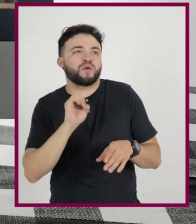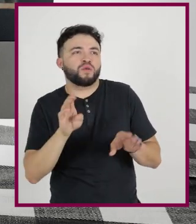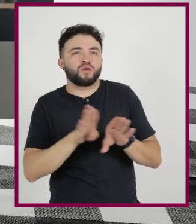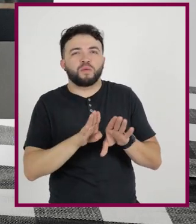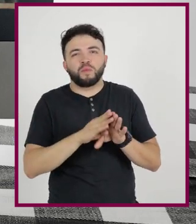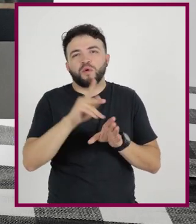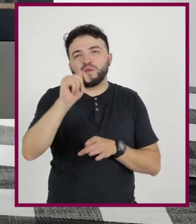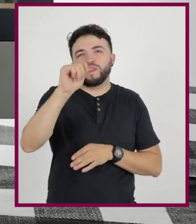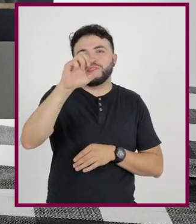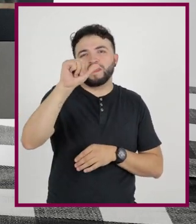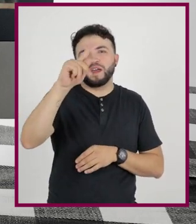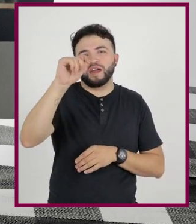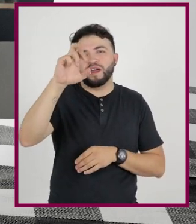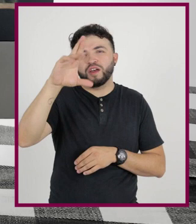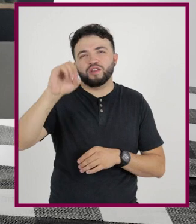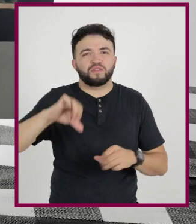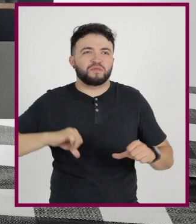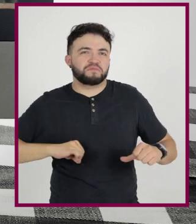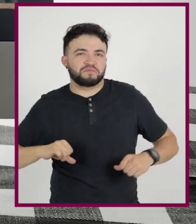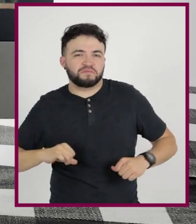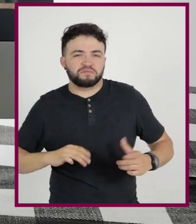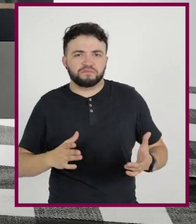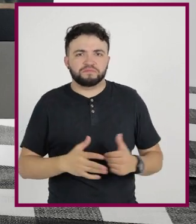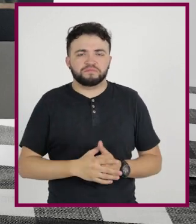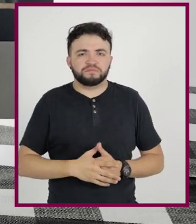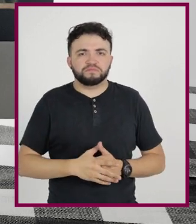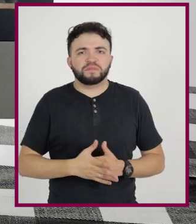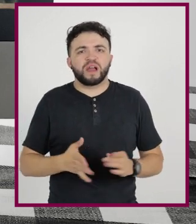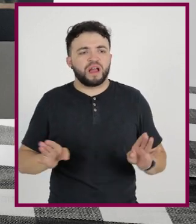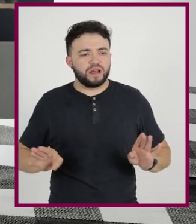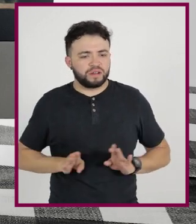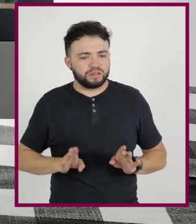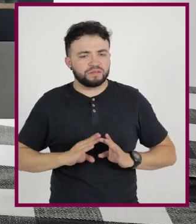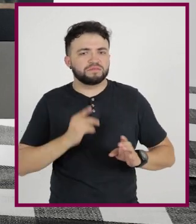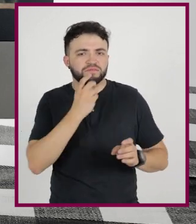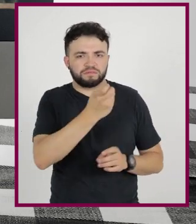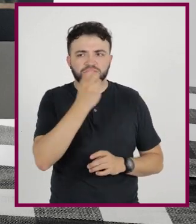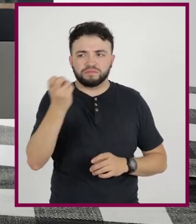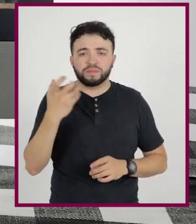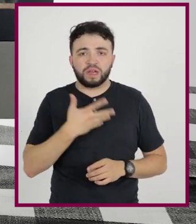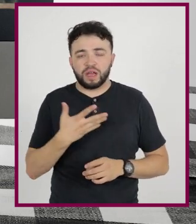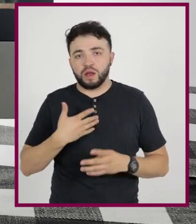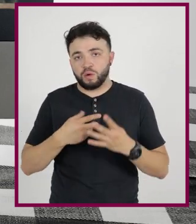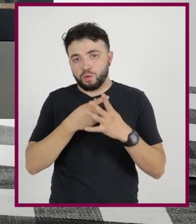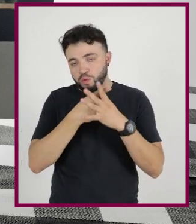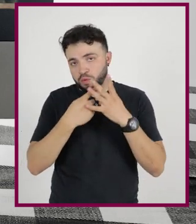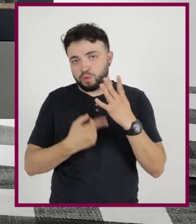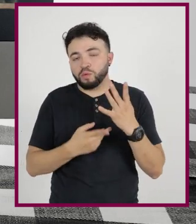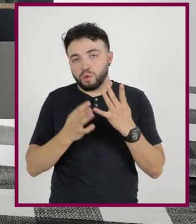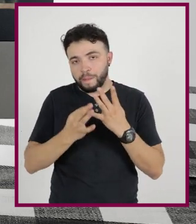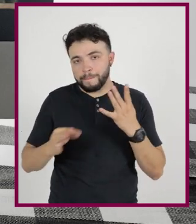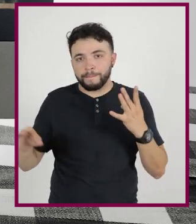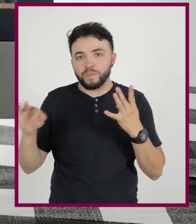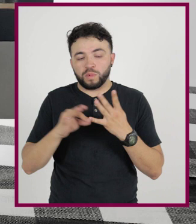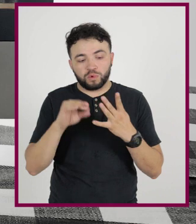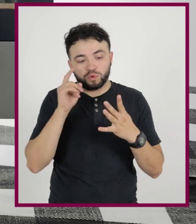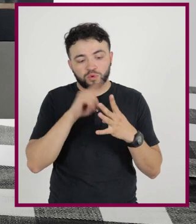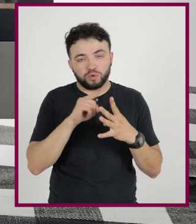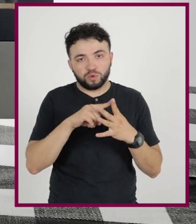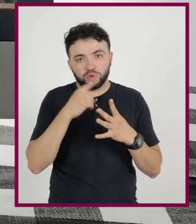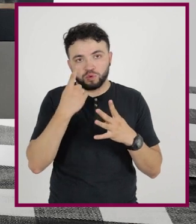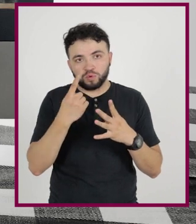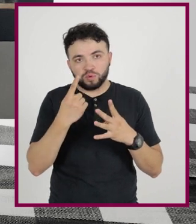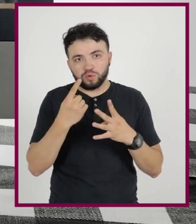el drama, ¿no? Como el teatro. Dentro de las características existen, o podríamos decir que son 4, las